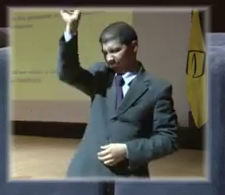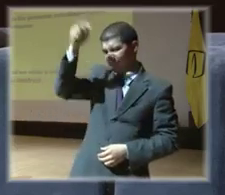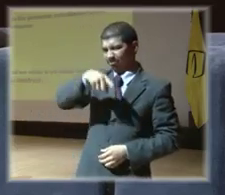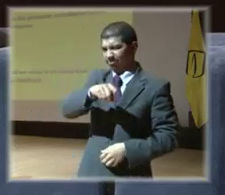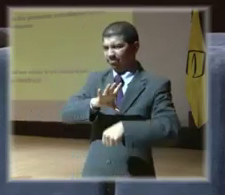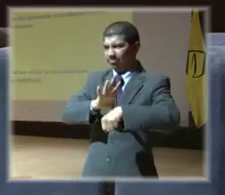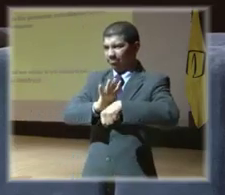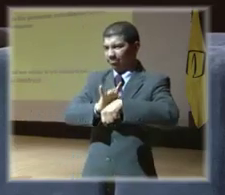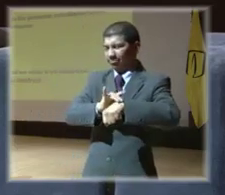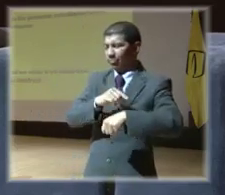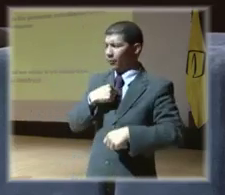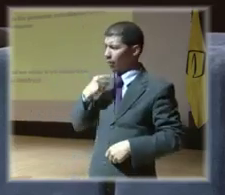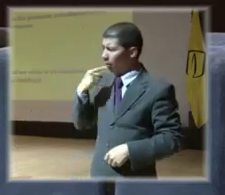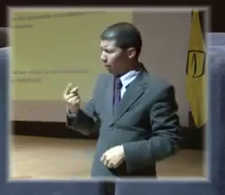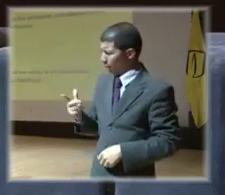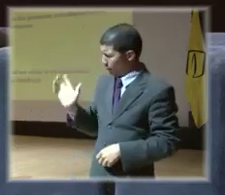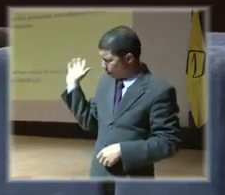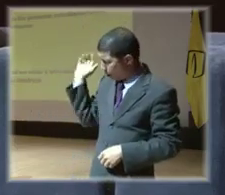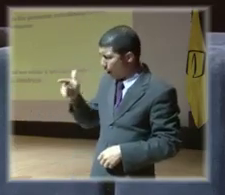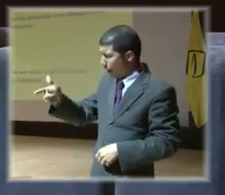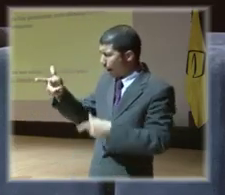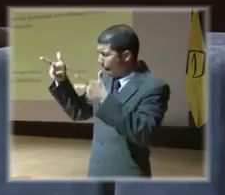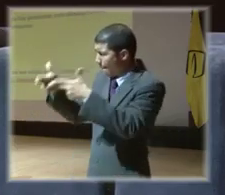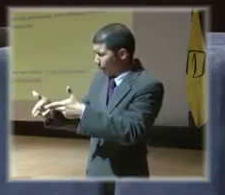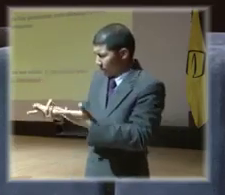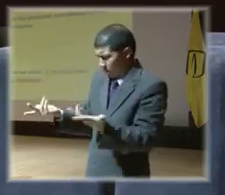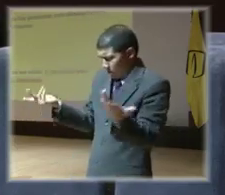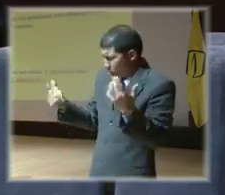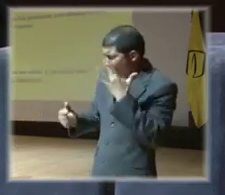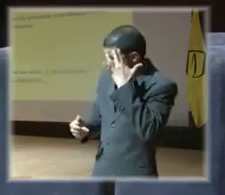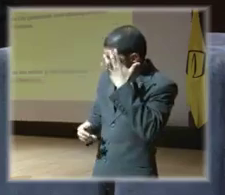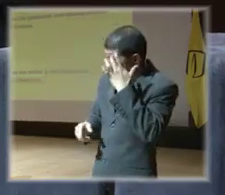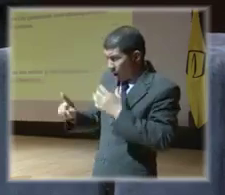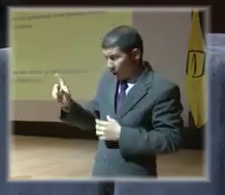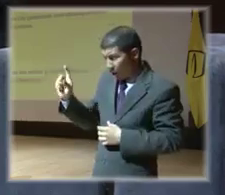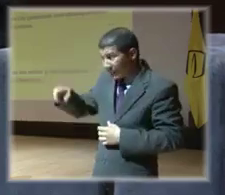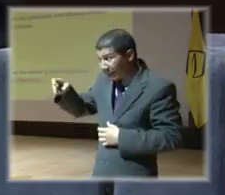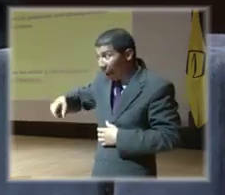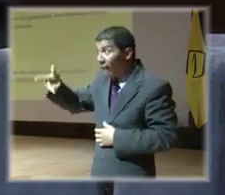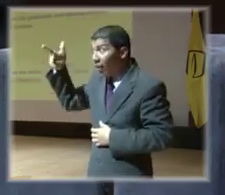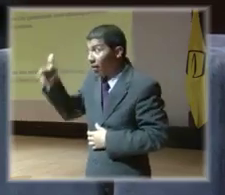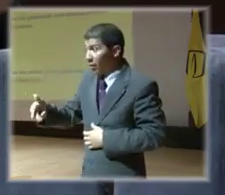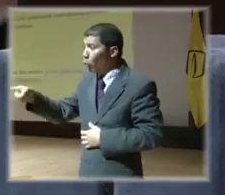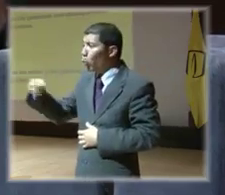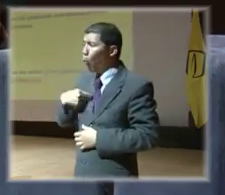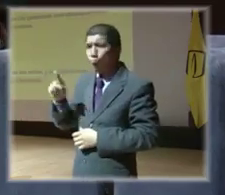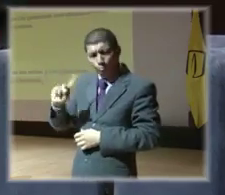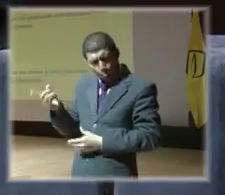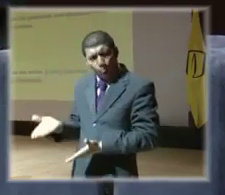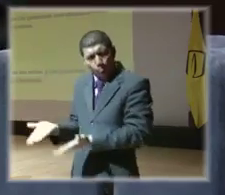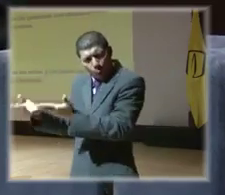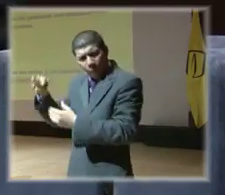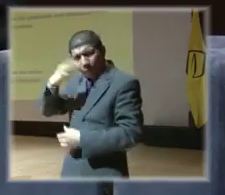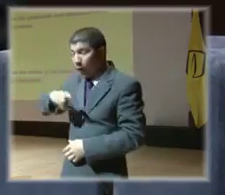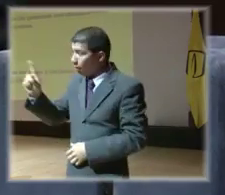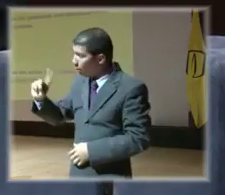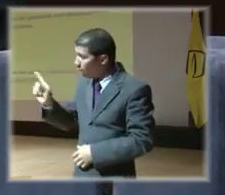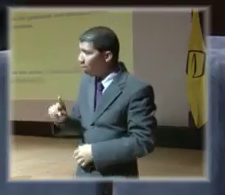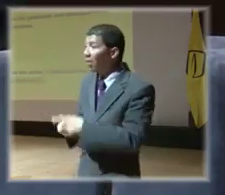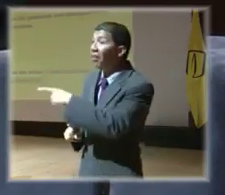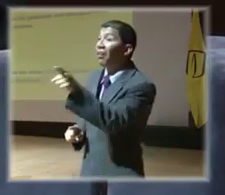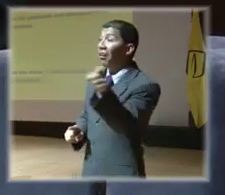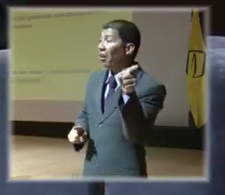ha esterilizado a sus hijos si a estas personas las violan. Y claramente, si uno, y creo que varias de las cosas que ustedes